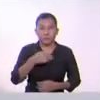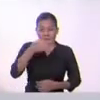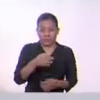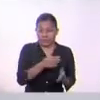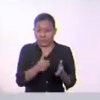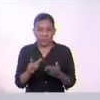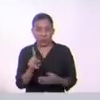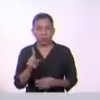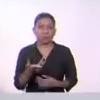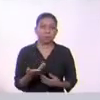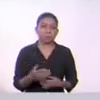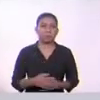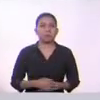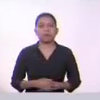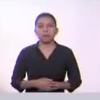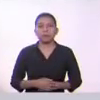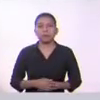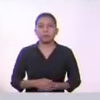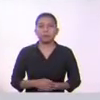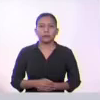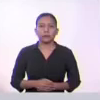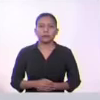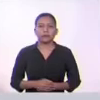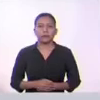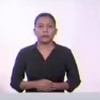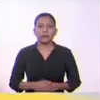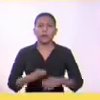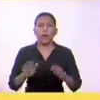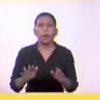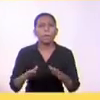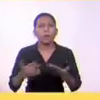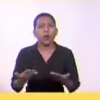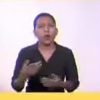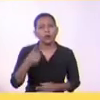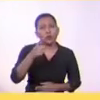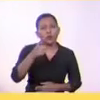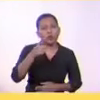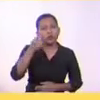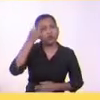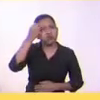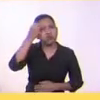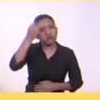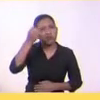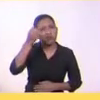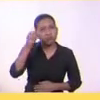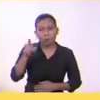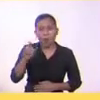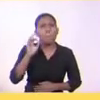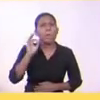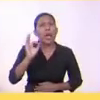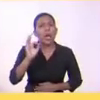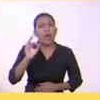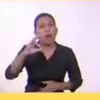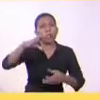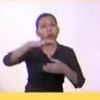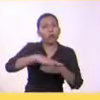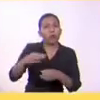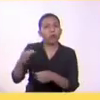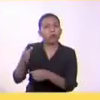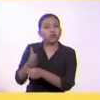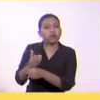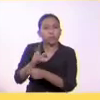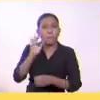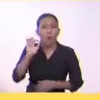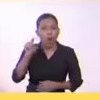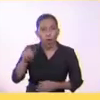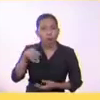podrían ser como las siguientes. ¿Por qué considera usted que es el candidato idóneo por el que deba votar la